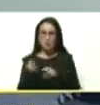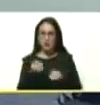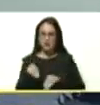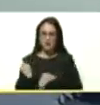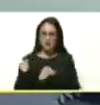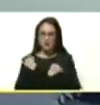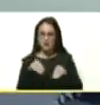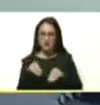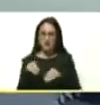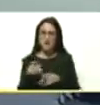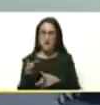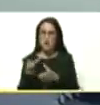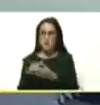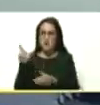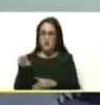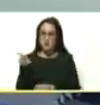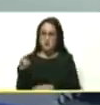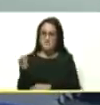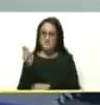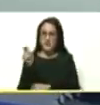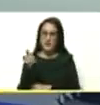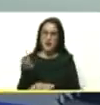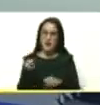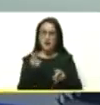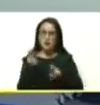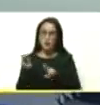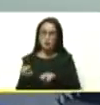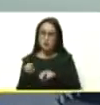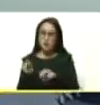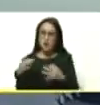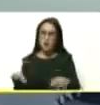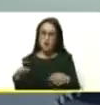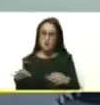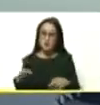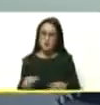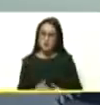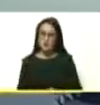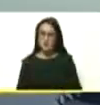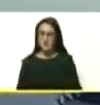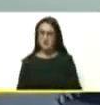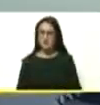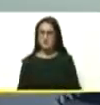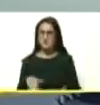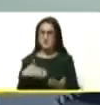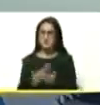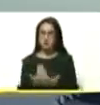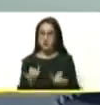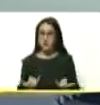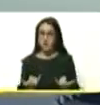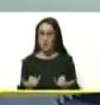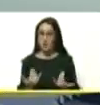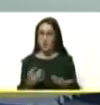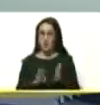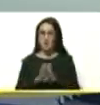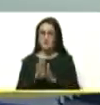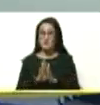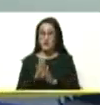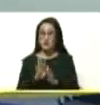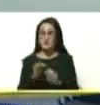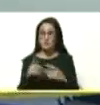compañero de pesca, y la agricultura convencional, como le hemos llamado. Hasta ahora pudiéramos decir que el avance